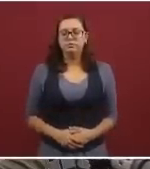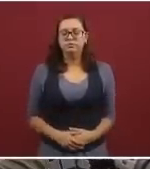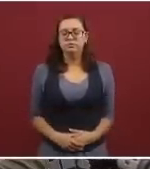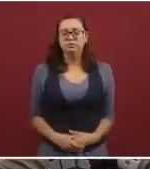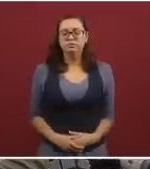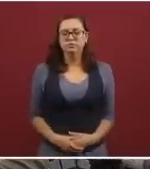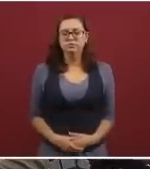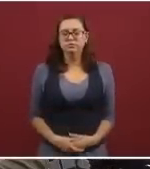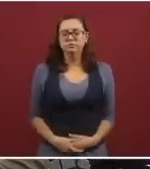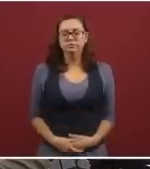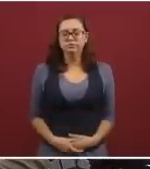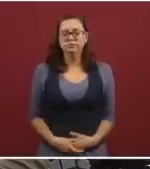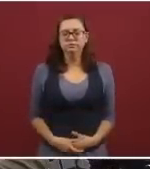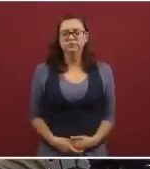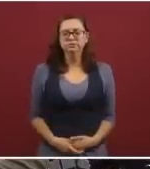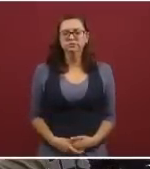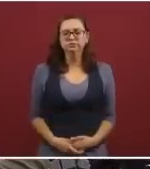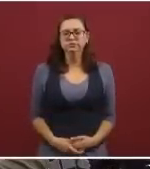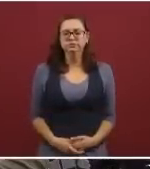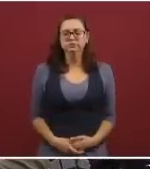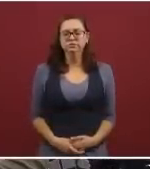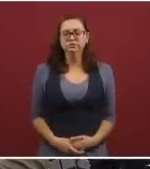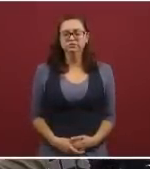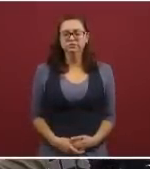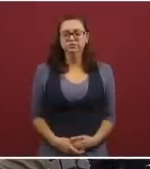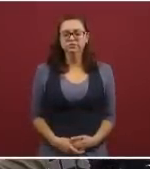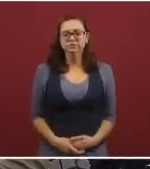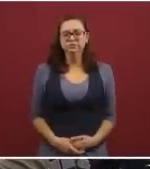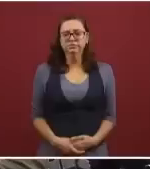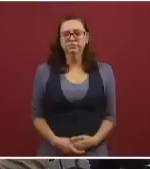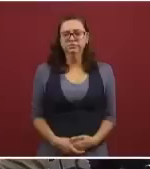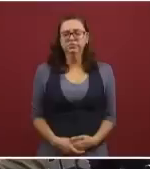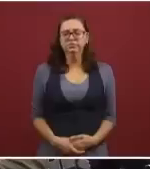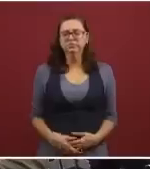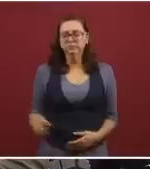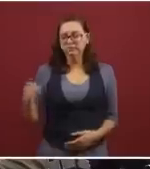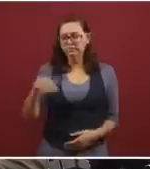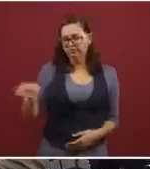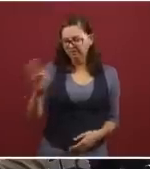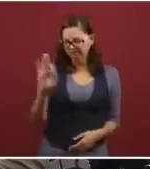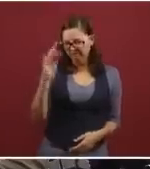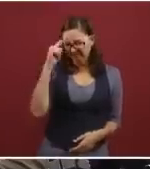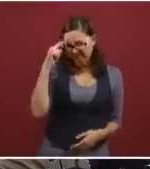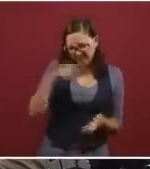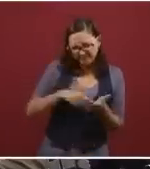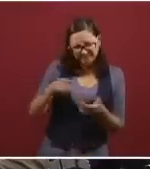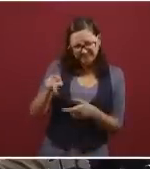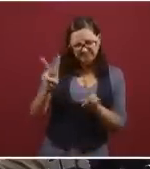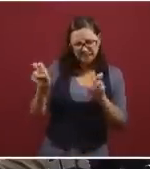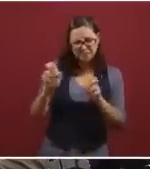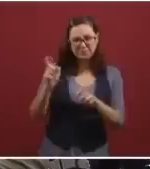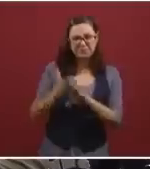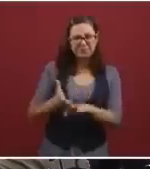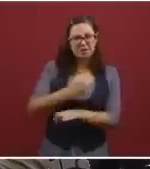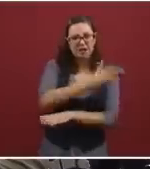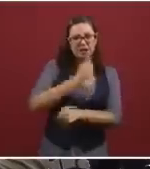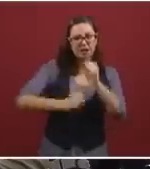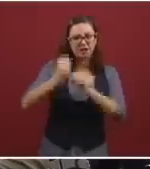Seguramente se refiere usted a una serie de proyectos que se iniciaron hace algunos